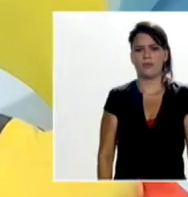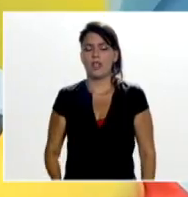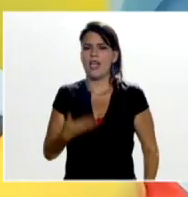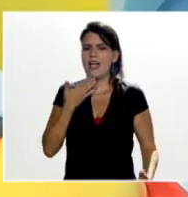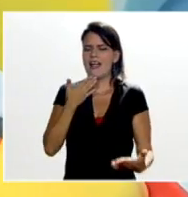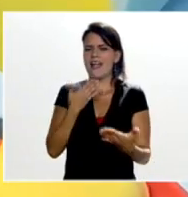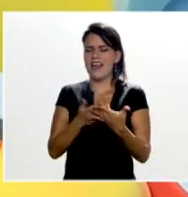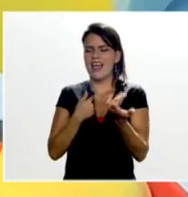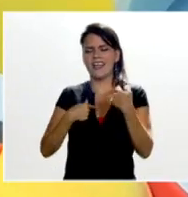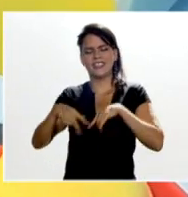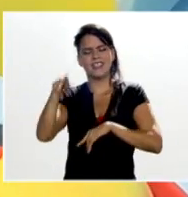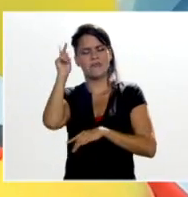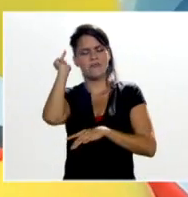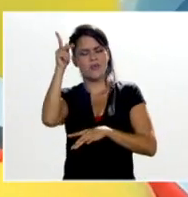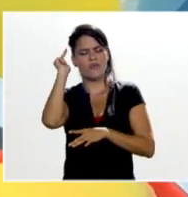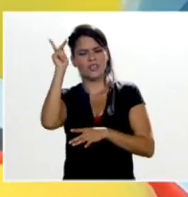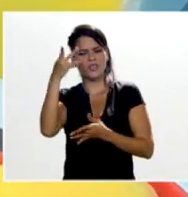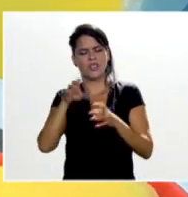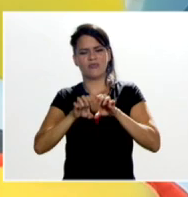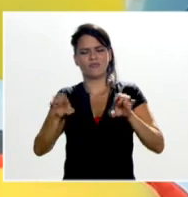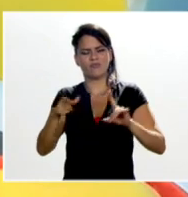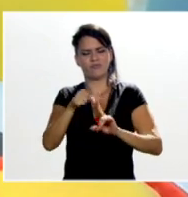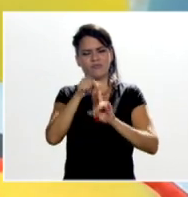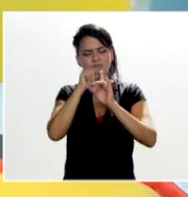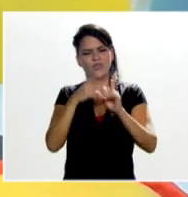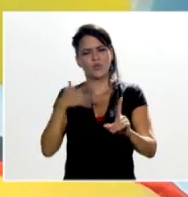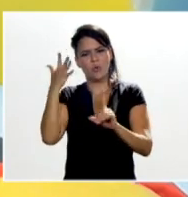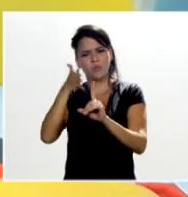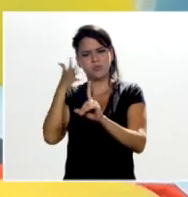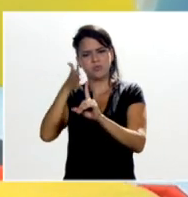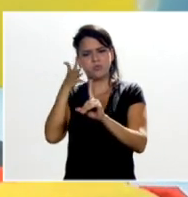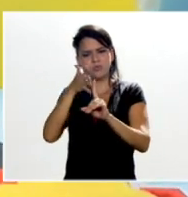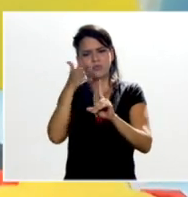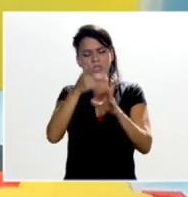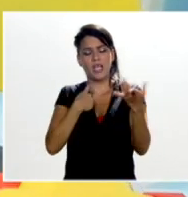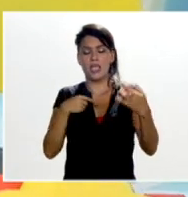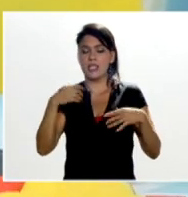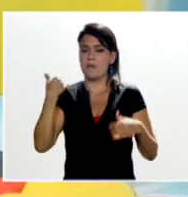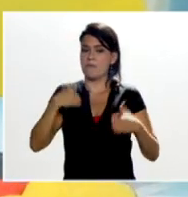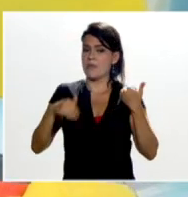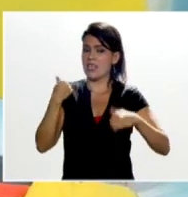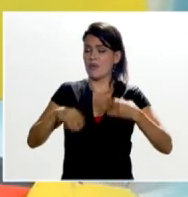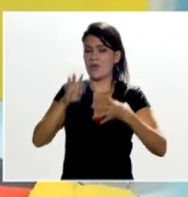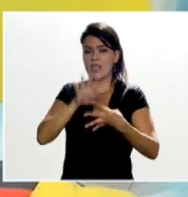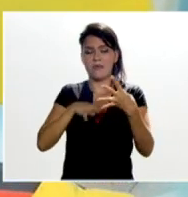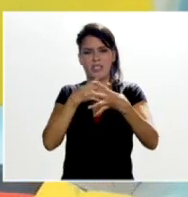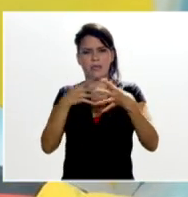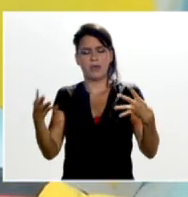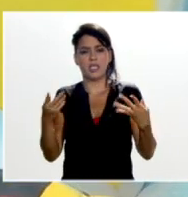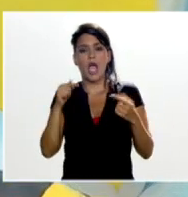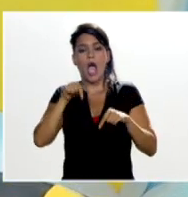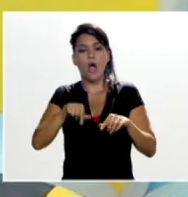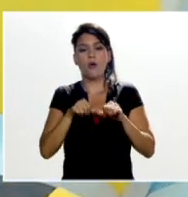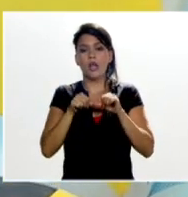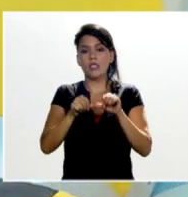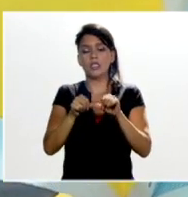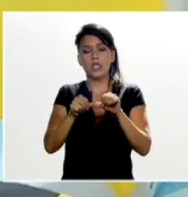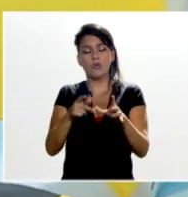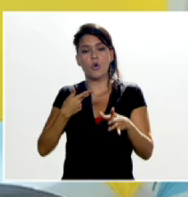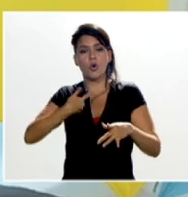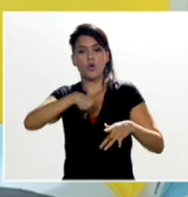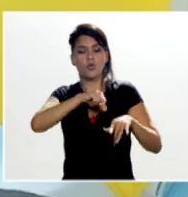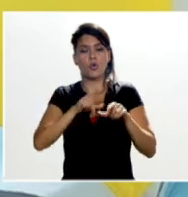Muchas gracias, profesora Sarín, por sus recomendaciones en este miércoles de matemáticas. Ahora continuamos con